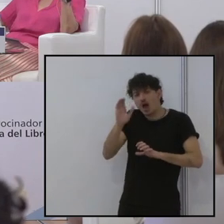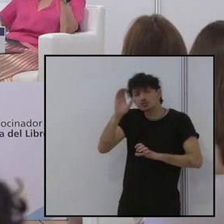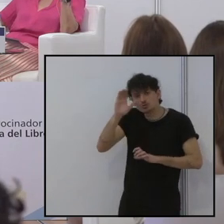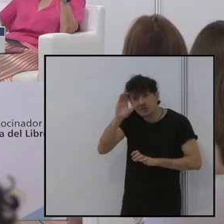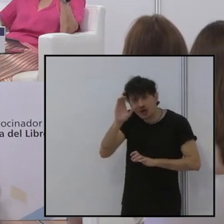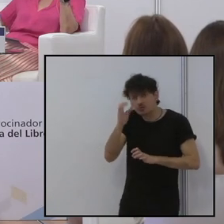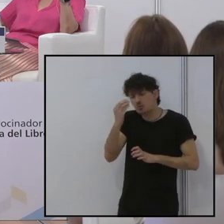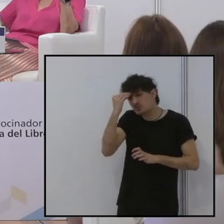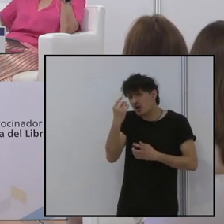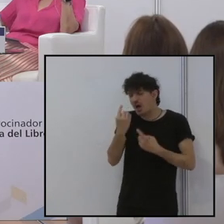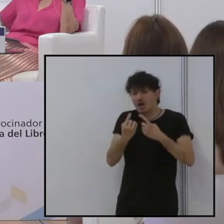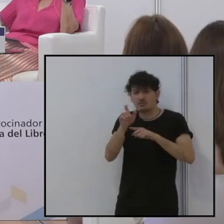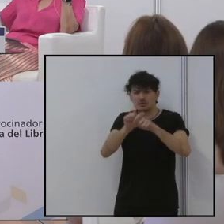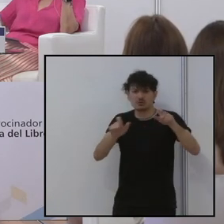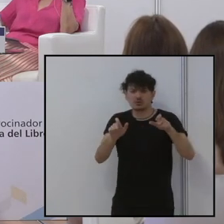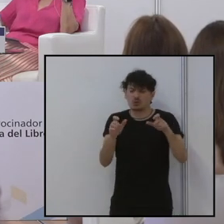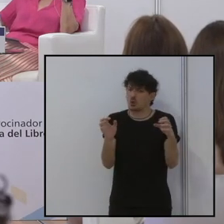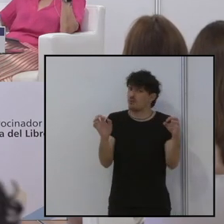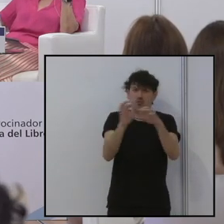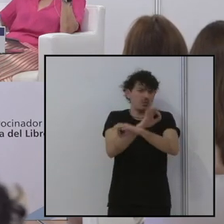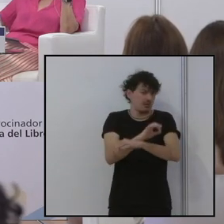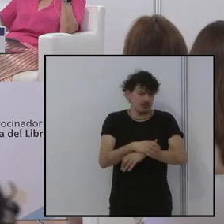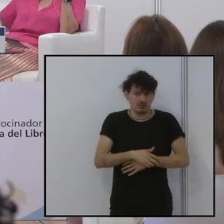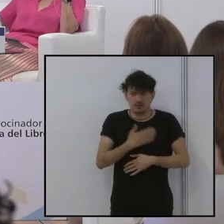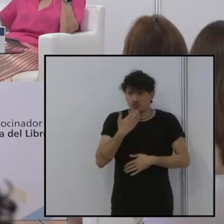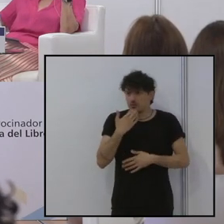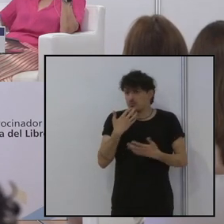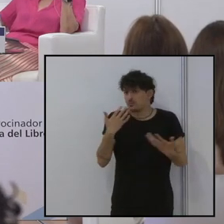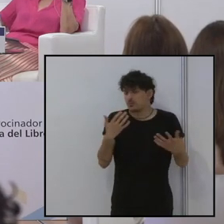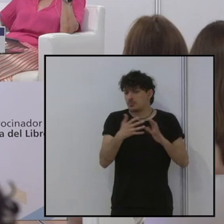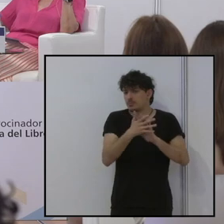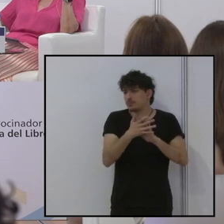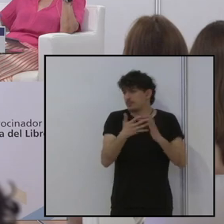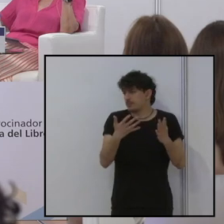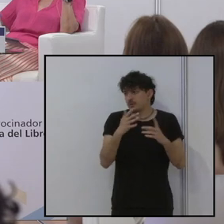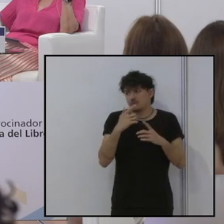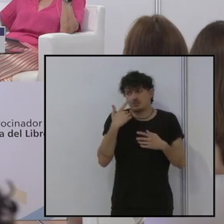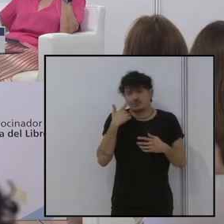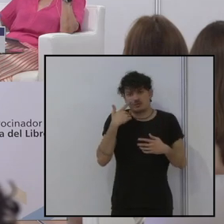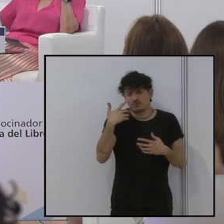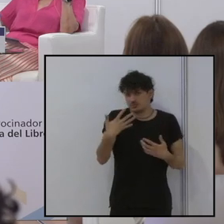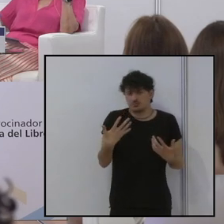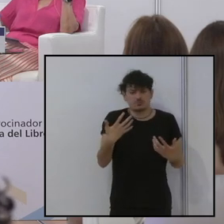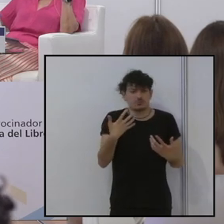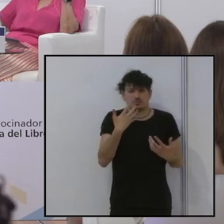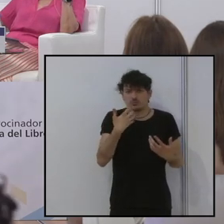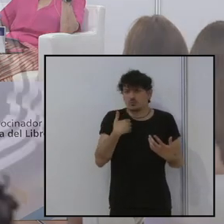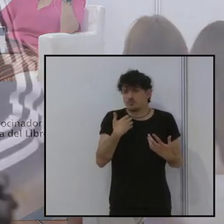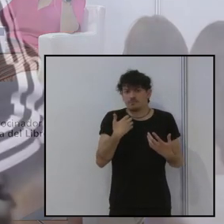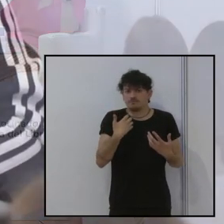a veces, o sea, yo estoy hablando con mucha gente popular que ha pasado por movidas y